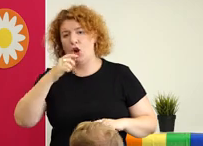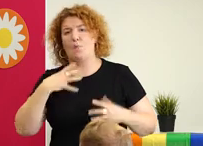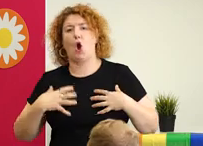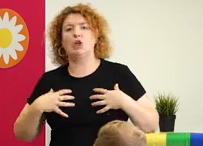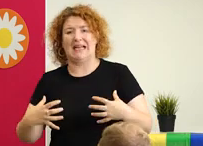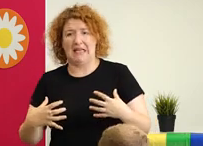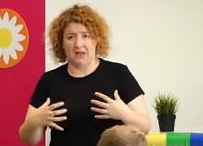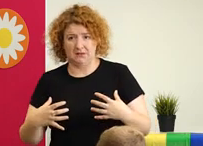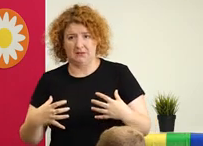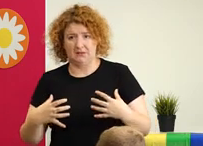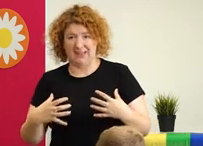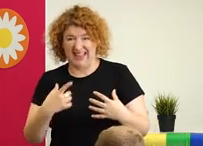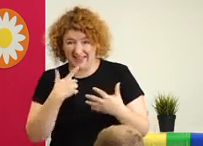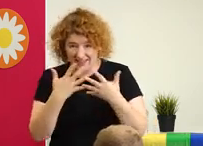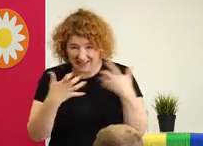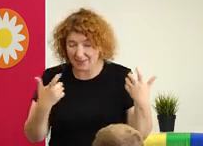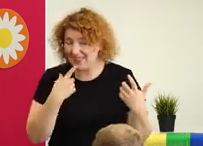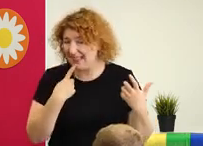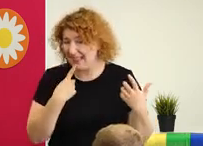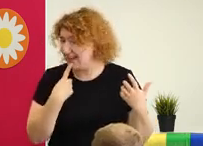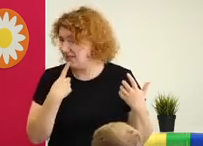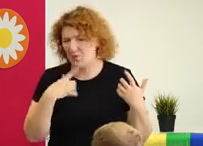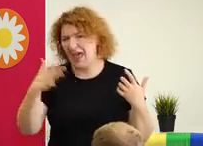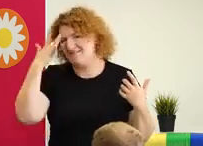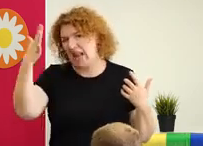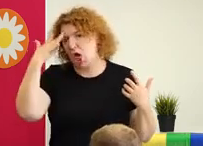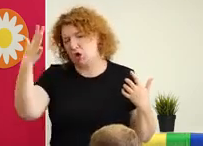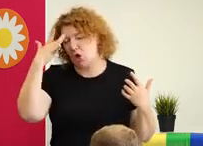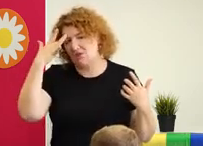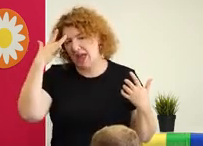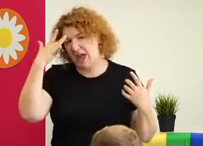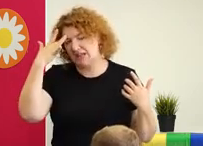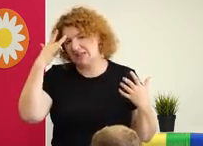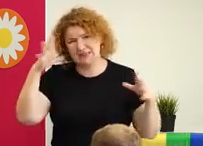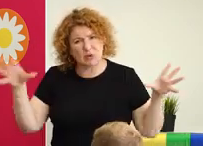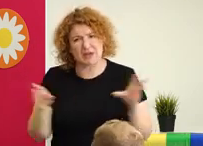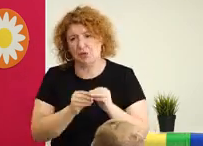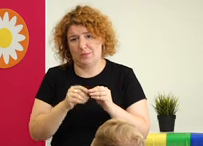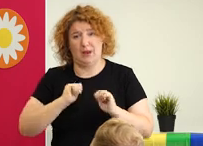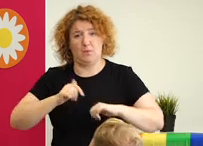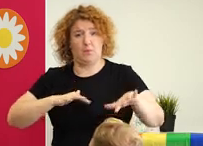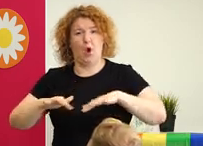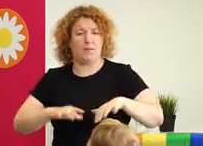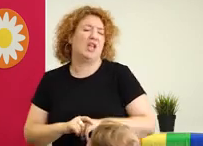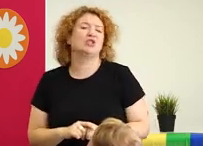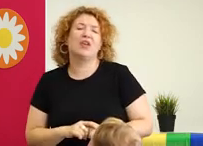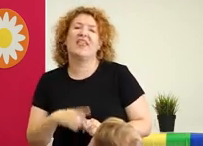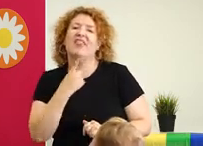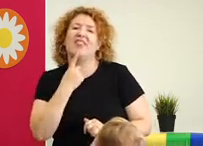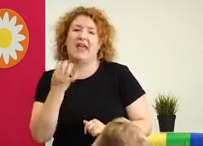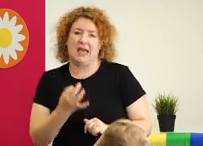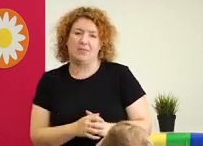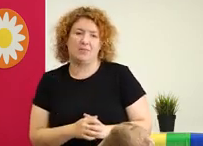nazi para eliminarlo de la existencia. Y ese movimiento es el del que bebe el ejército de terfa del Partido